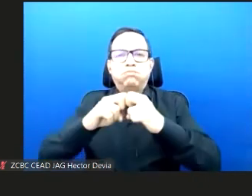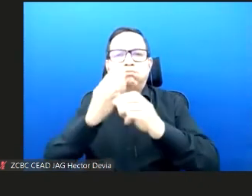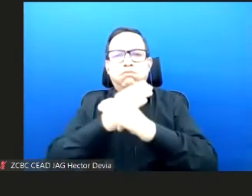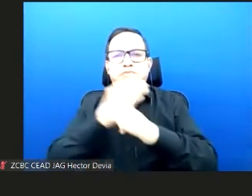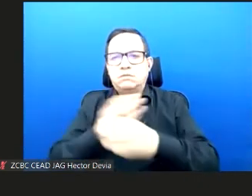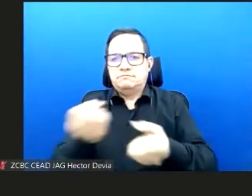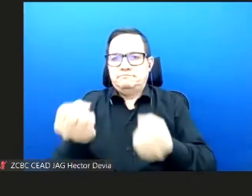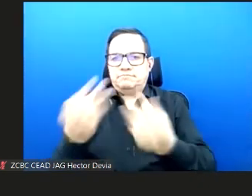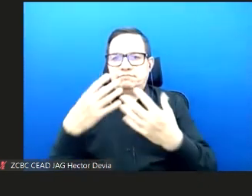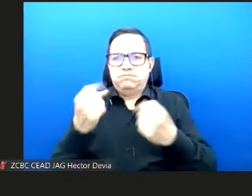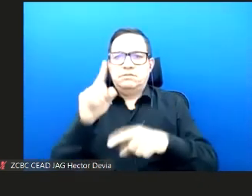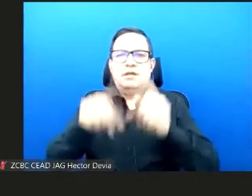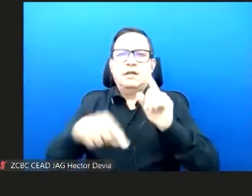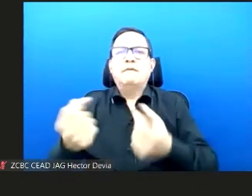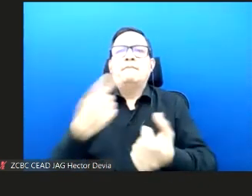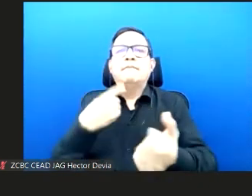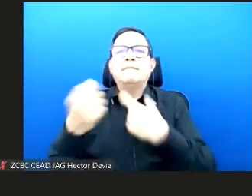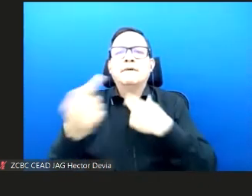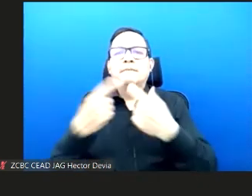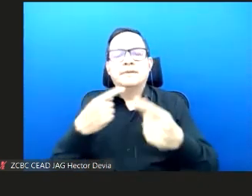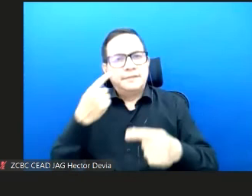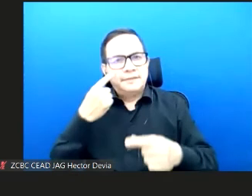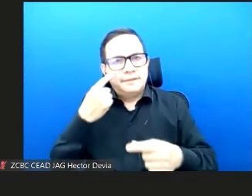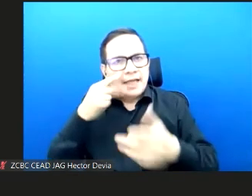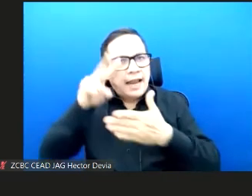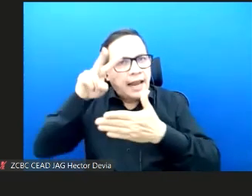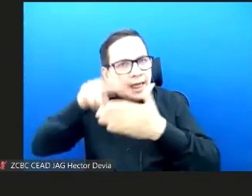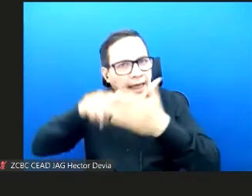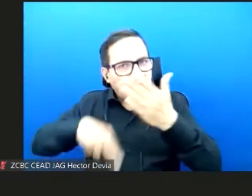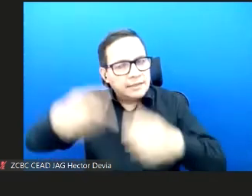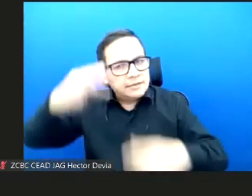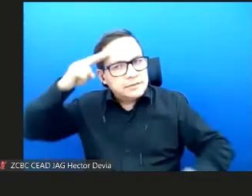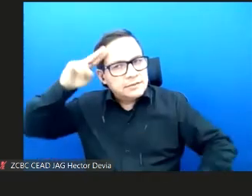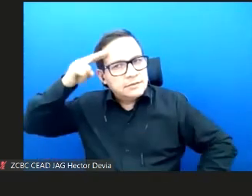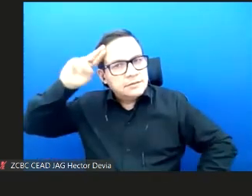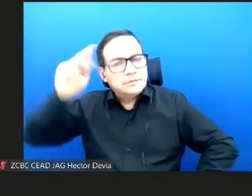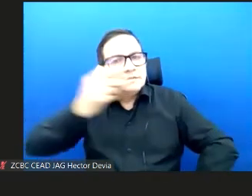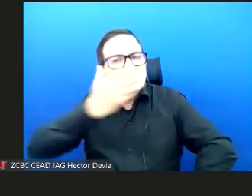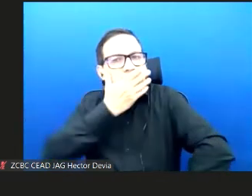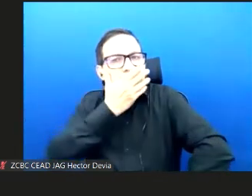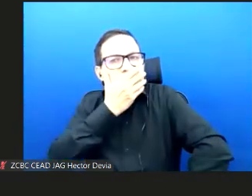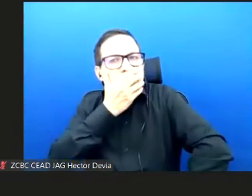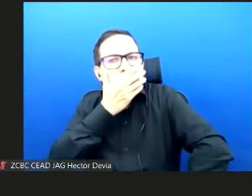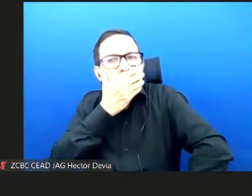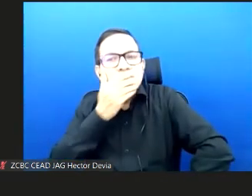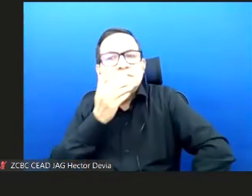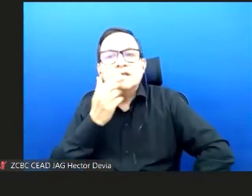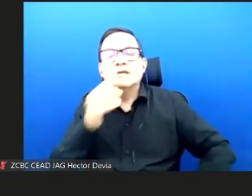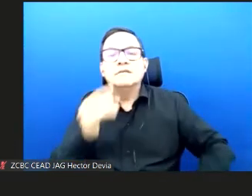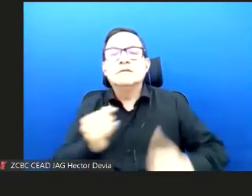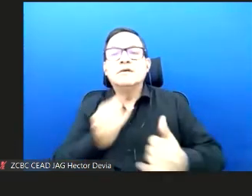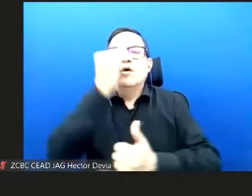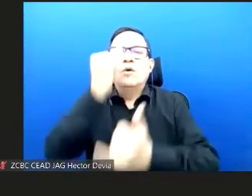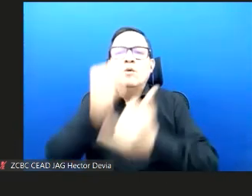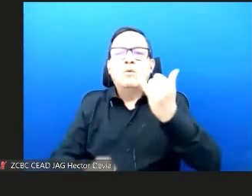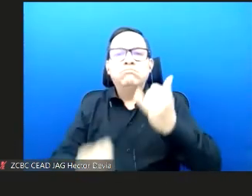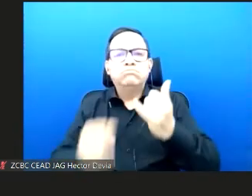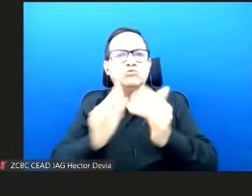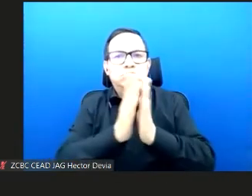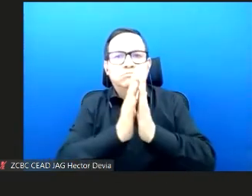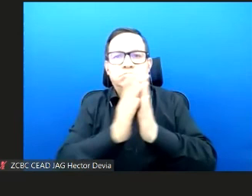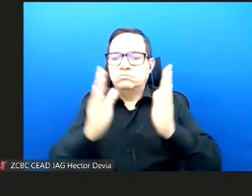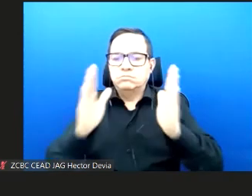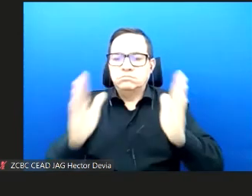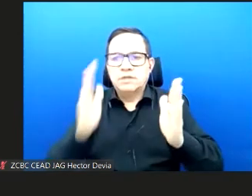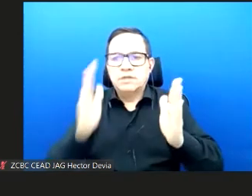unas preguntas. Los vamos a leer detenidamente. Nos dice así el ejercicio. Al finalizar el periodo académico, se hizo